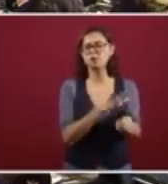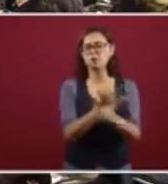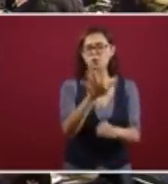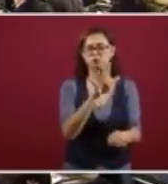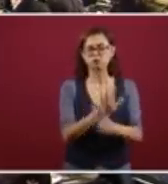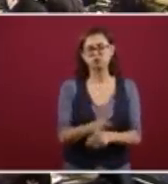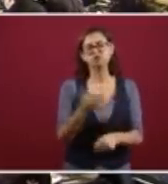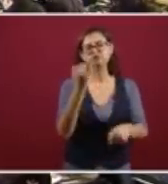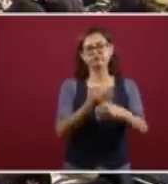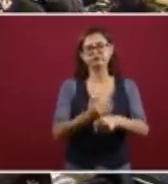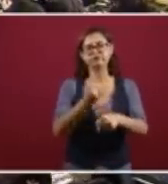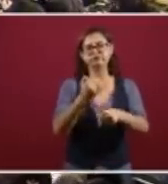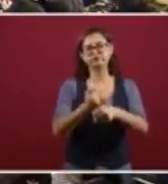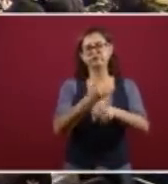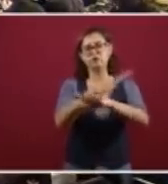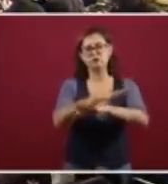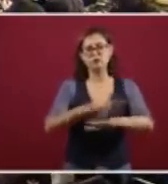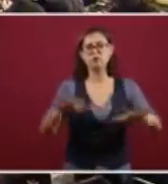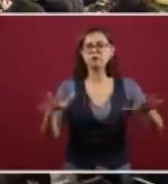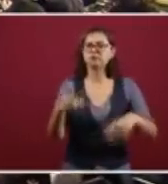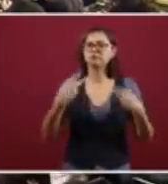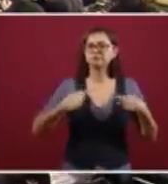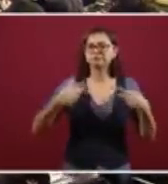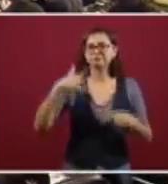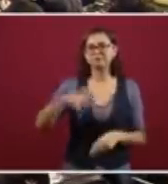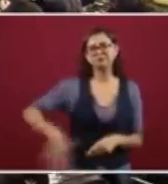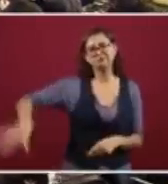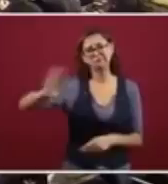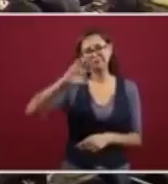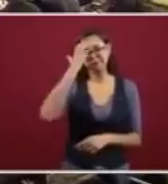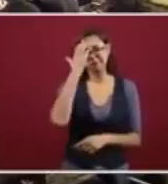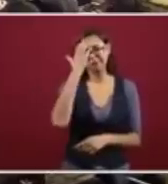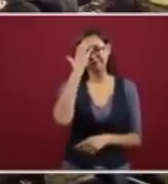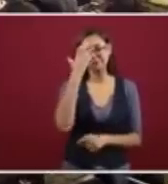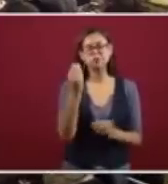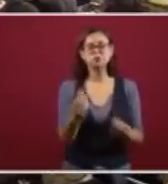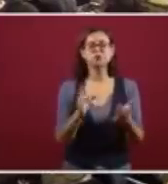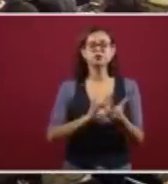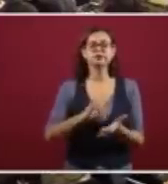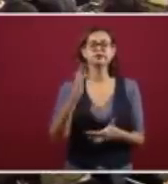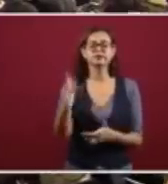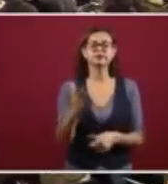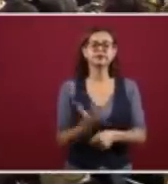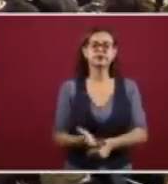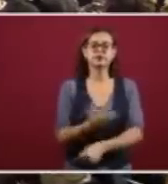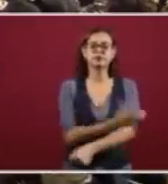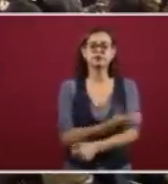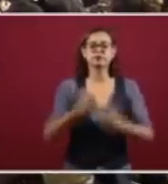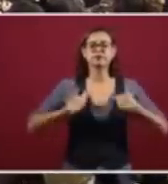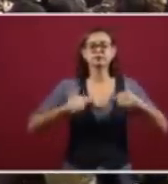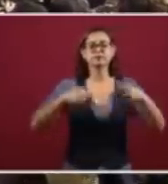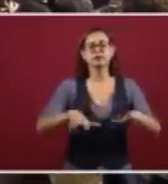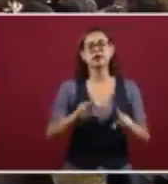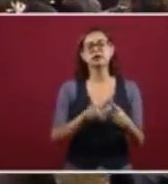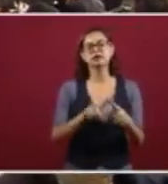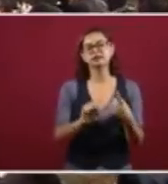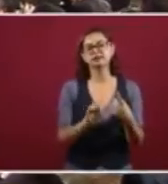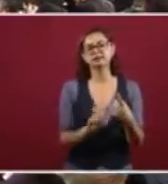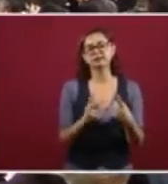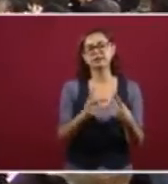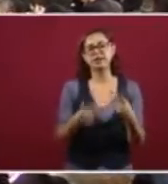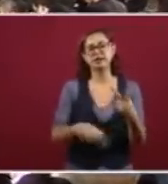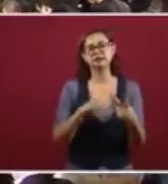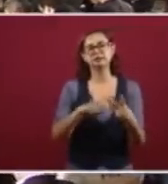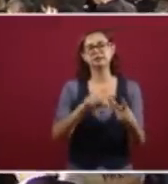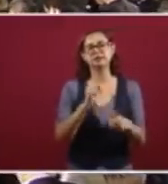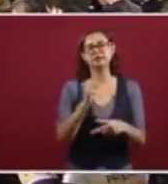ciudadanía del avance del proceso de reconstrucción. Agradezco la presencia de los representantes de la Secretaría de Educación, de la Secretaría